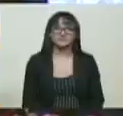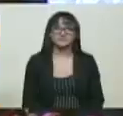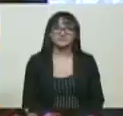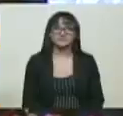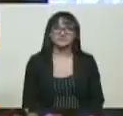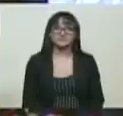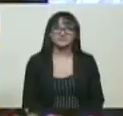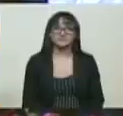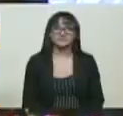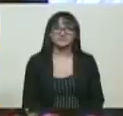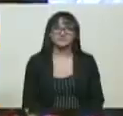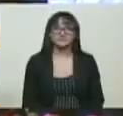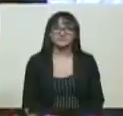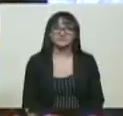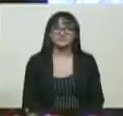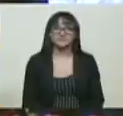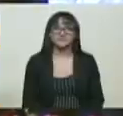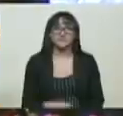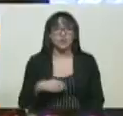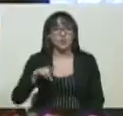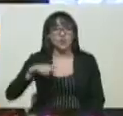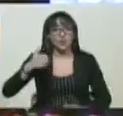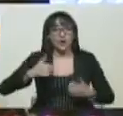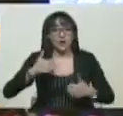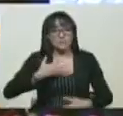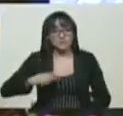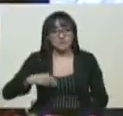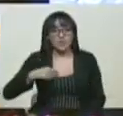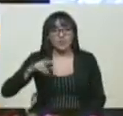Nunca había sido candidato,